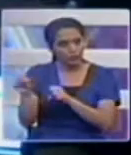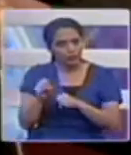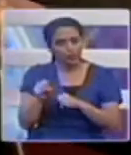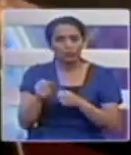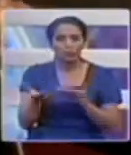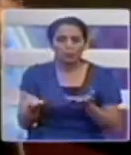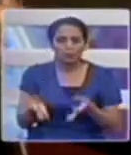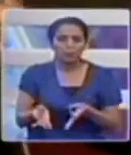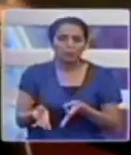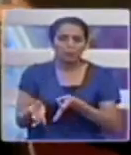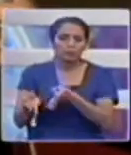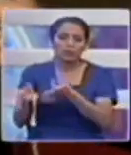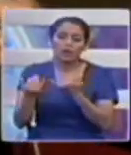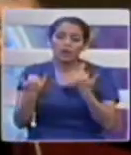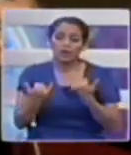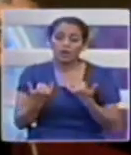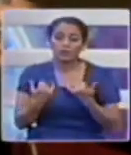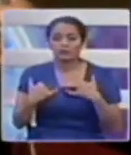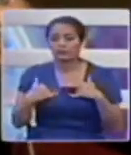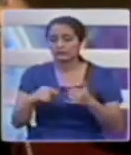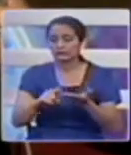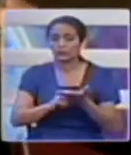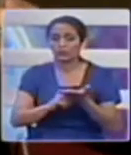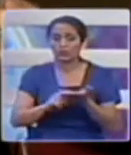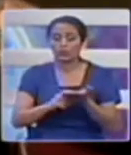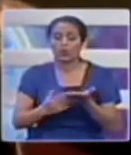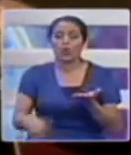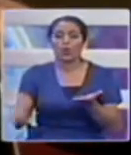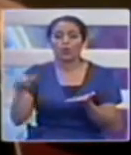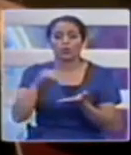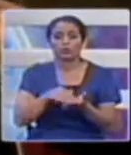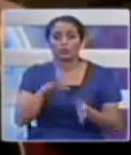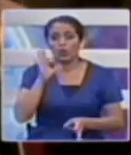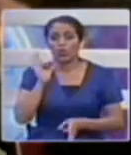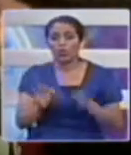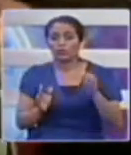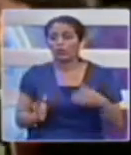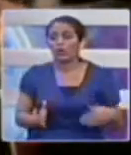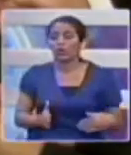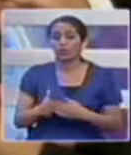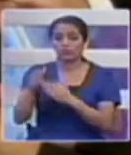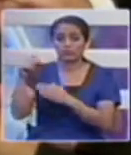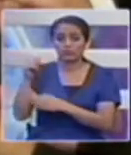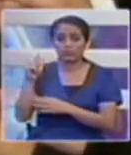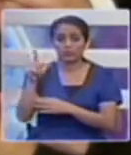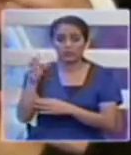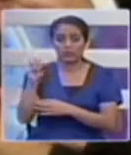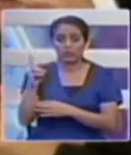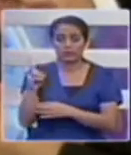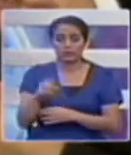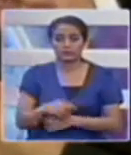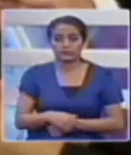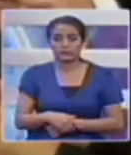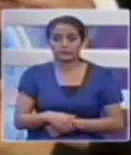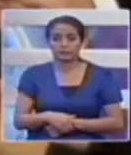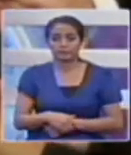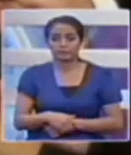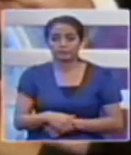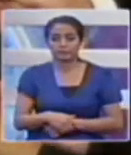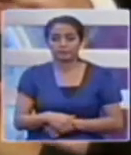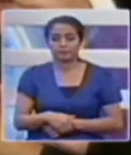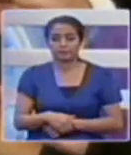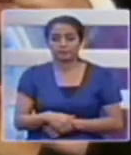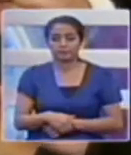su bancada se reunirá para analizar el tema de un posible juicio político contra Galo Chiriboga. Lamentablemente, el fiscal